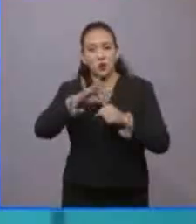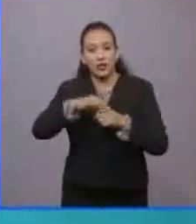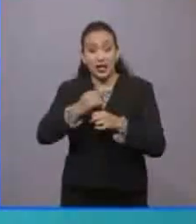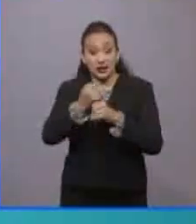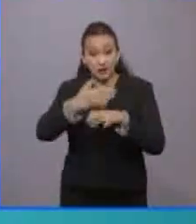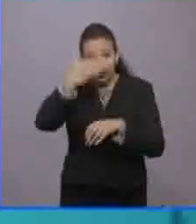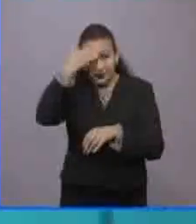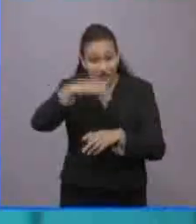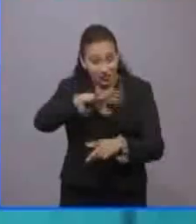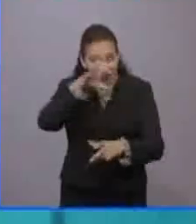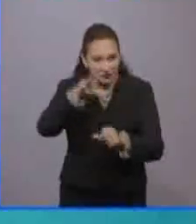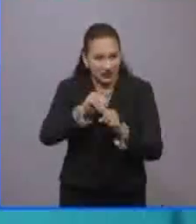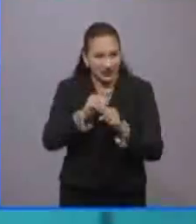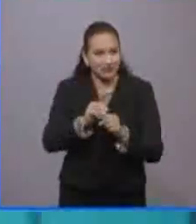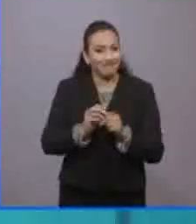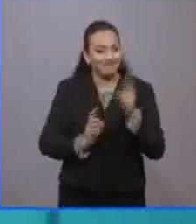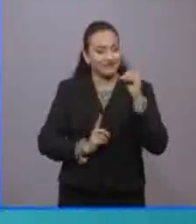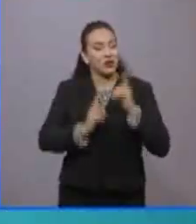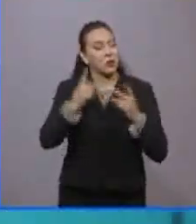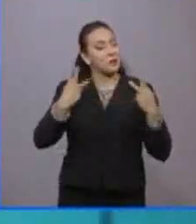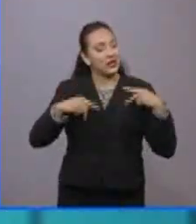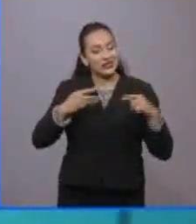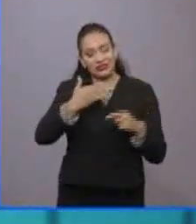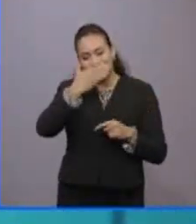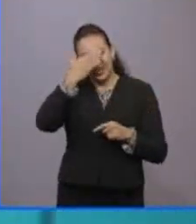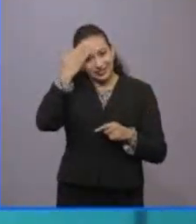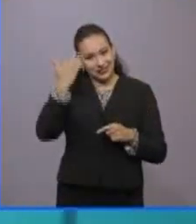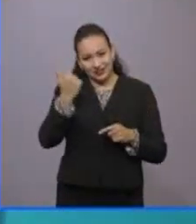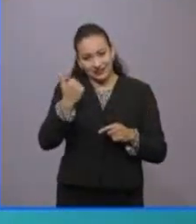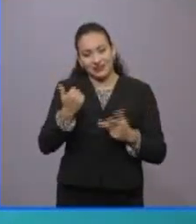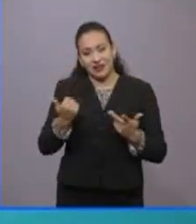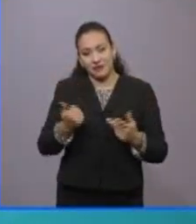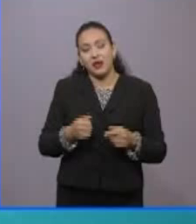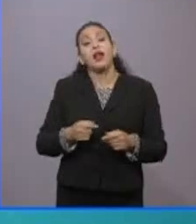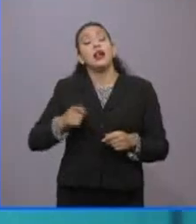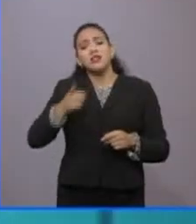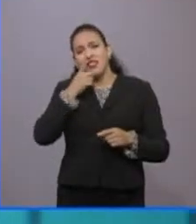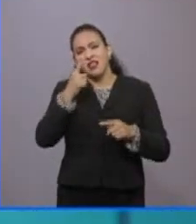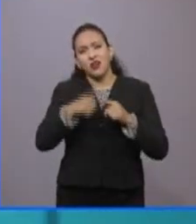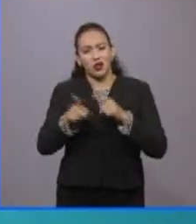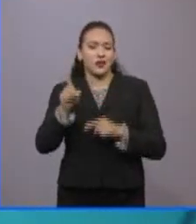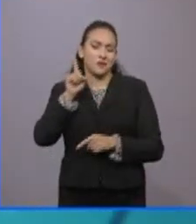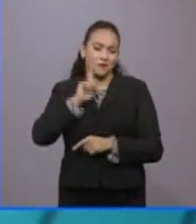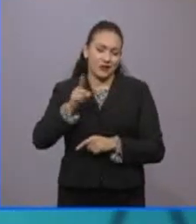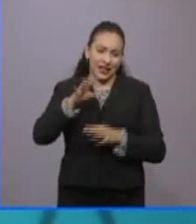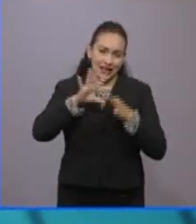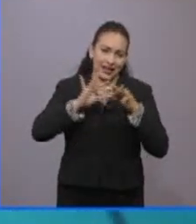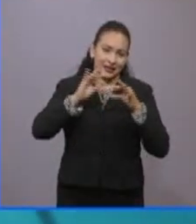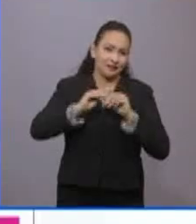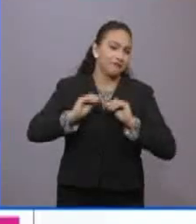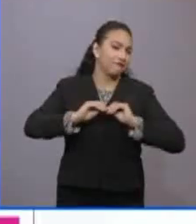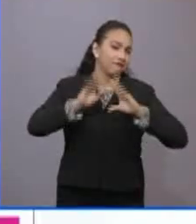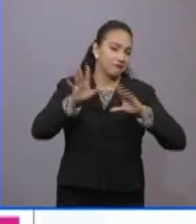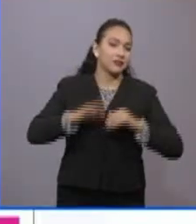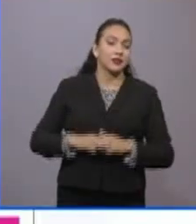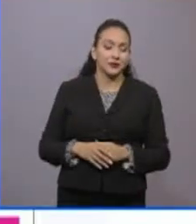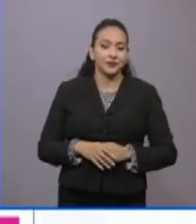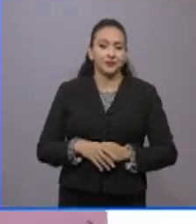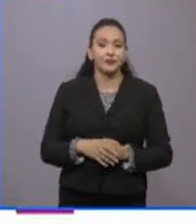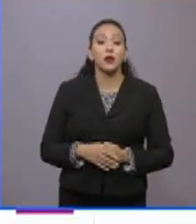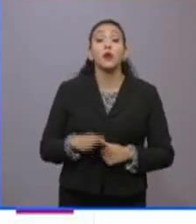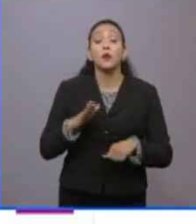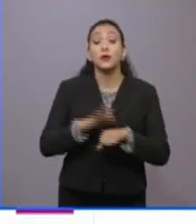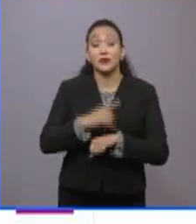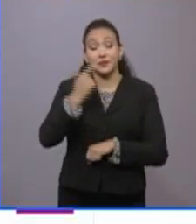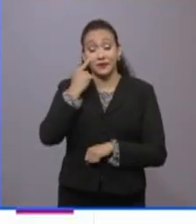informado, consideró Claudia Morales, de la organización Impunidad Cero, en el blog Axis del Tribunal Electoral, debido a que